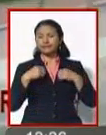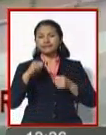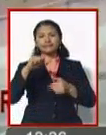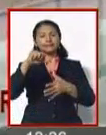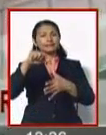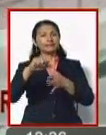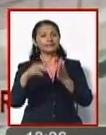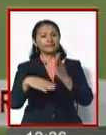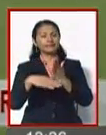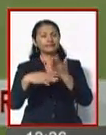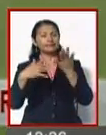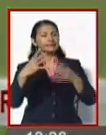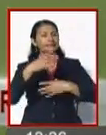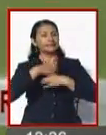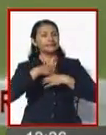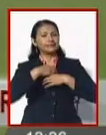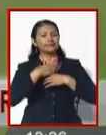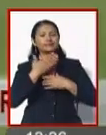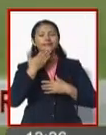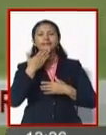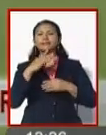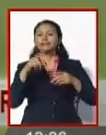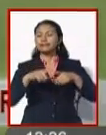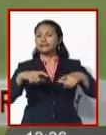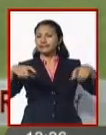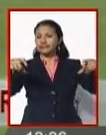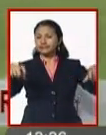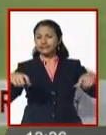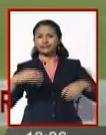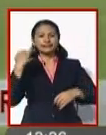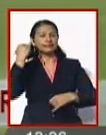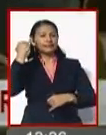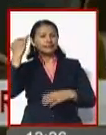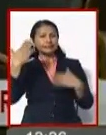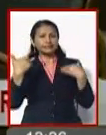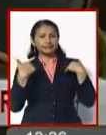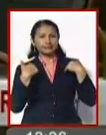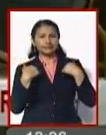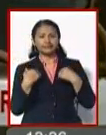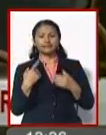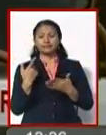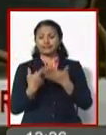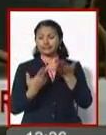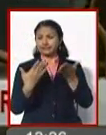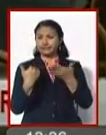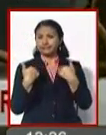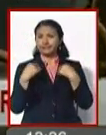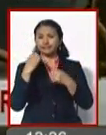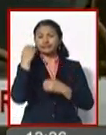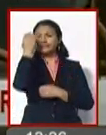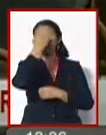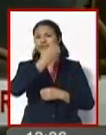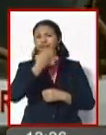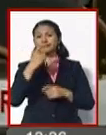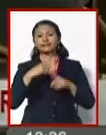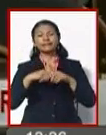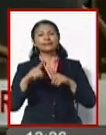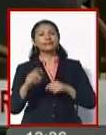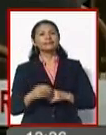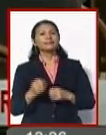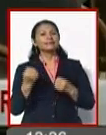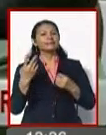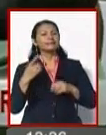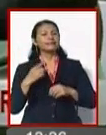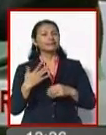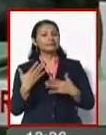Sudamérica. Los futbolistas se quejan del estado de los campos. La idea es llegar a lo que se tiene en Europa, aunque en esto